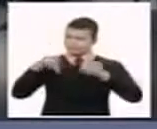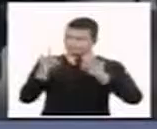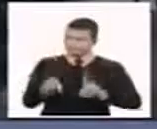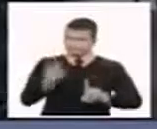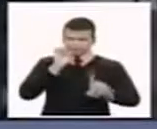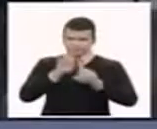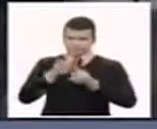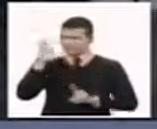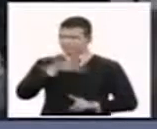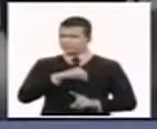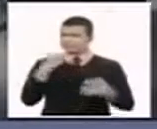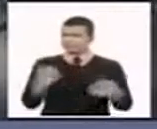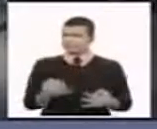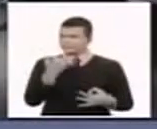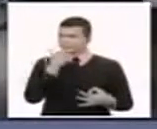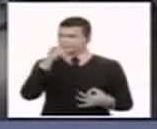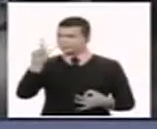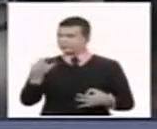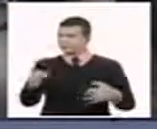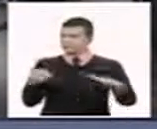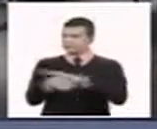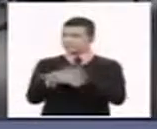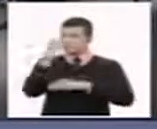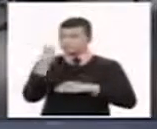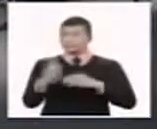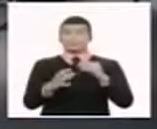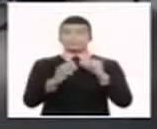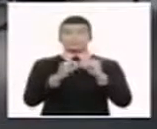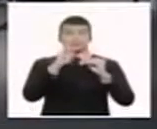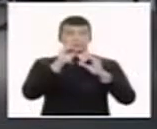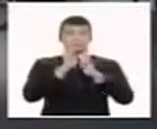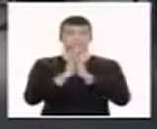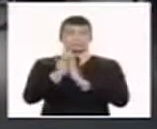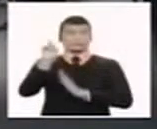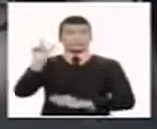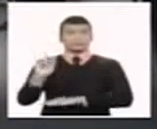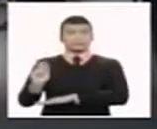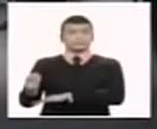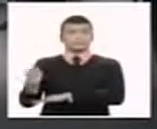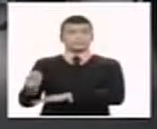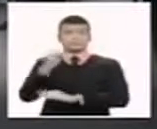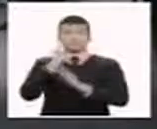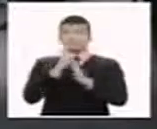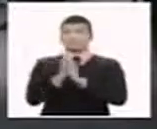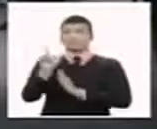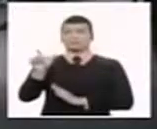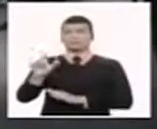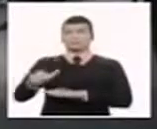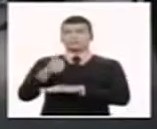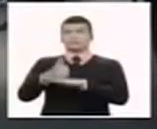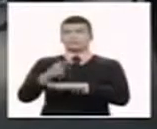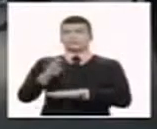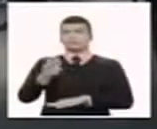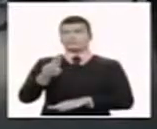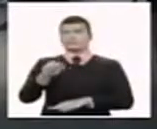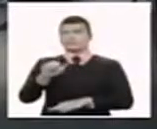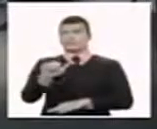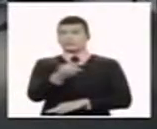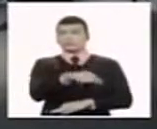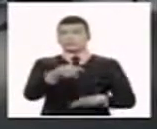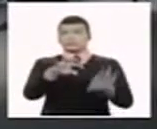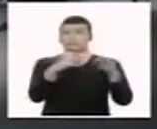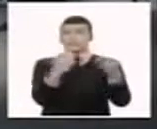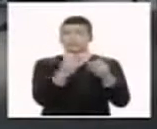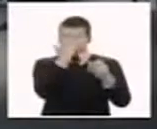permitiría, por un lado, reconocer finalmente que se trata de un crimen de lesa humanidad. Y se espera que con esta declaración del ex jefe